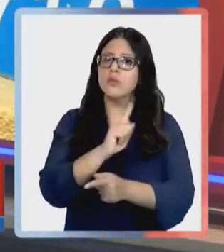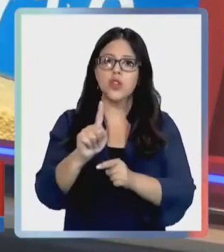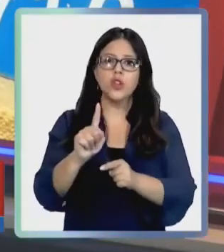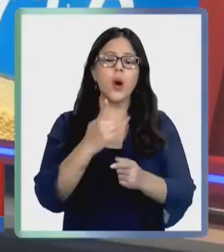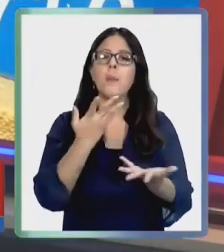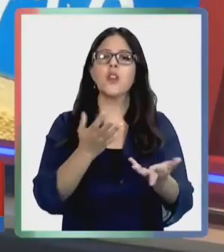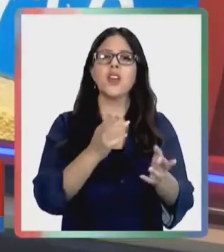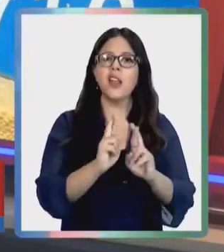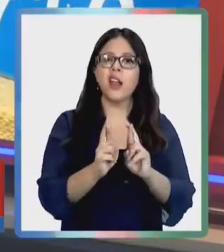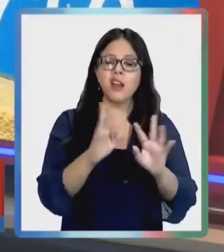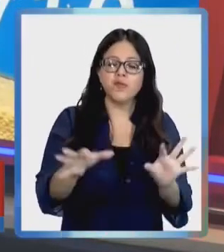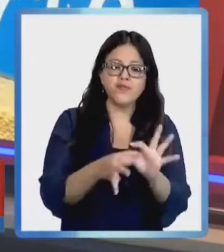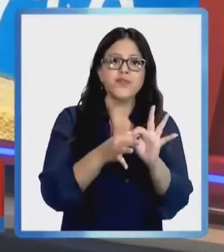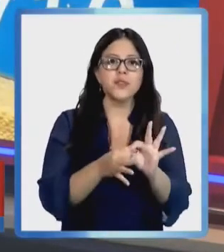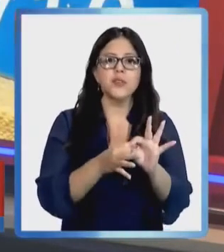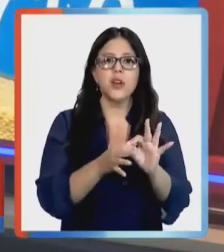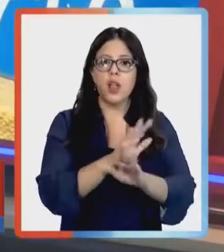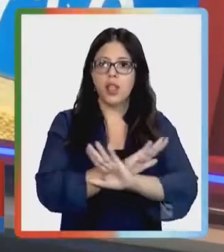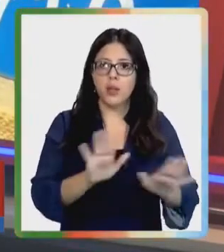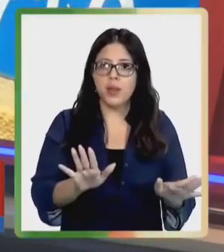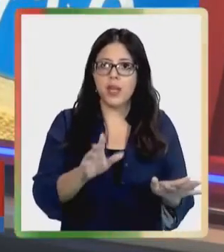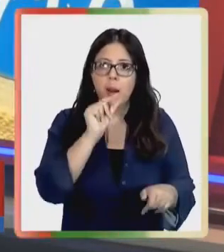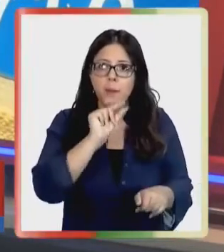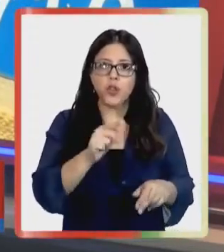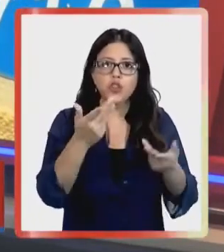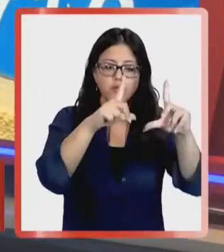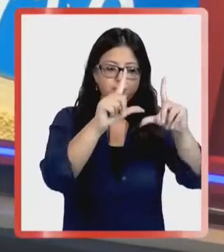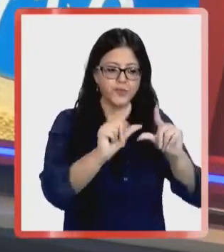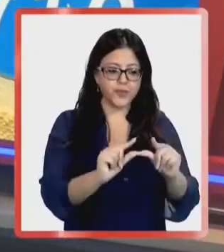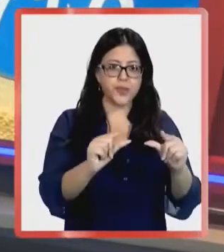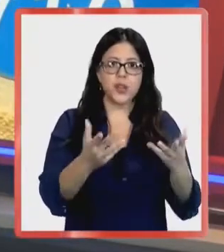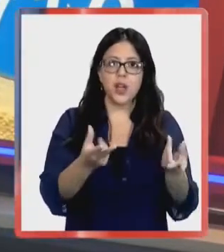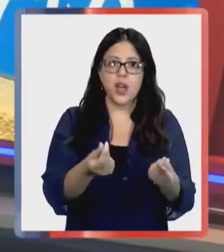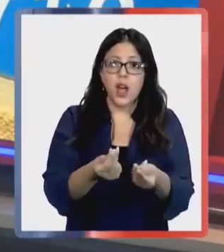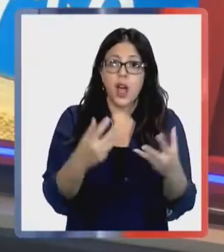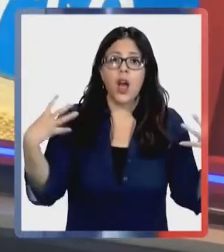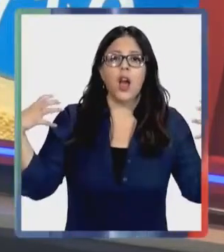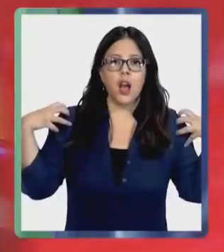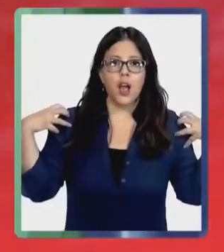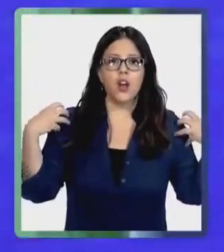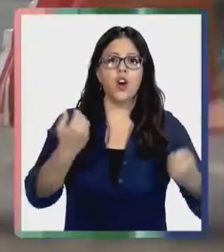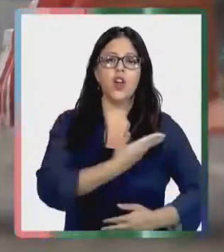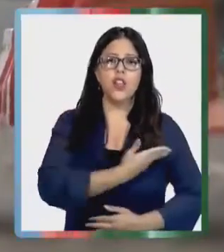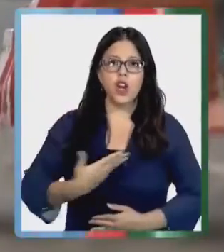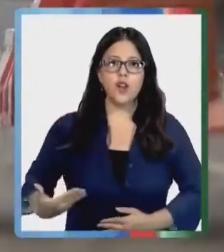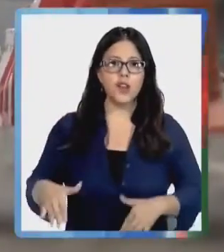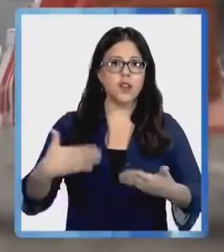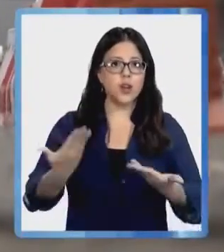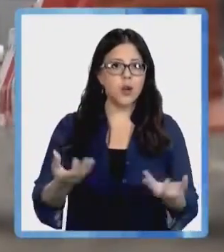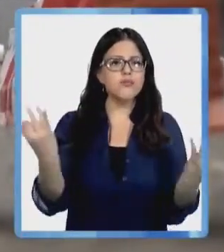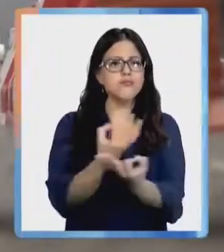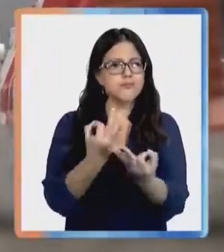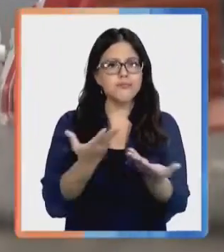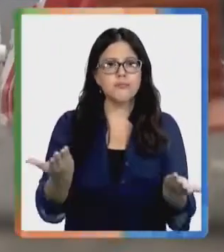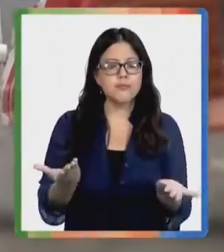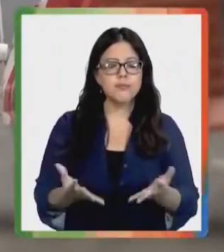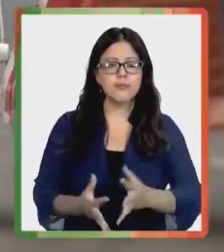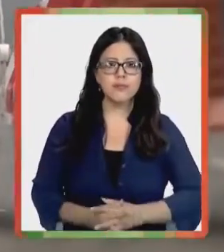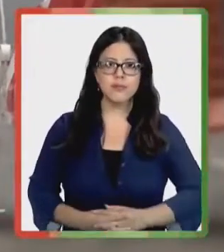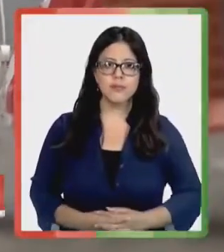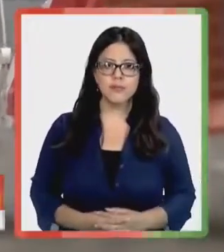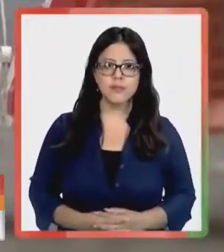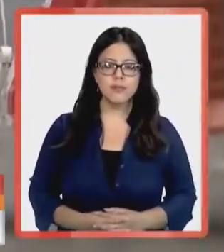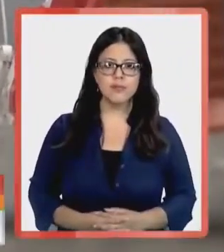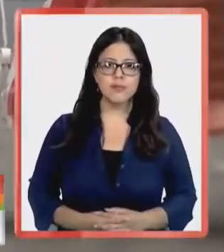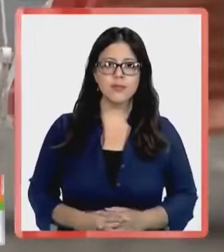tanto, la rebaja quedará a cargo del gobierno. TVU, Universidad de Concepción, nos explica. Los 89 kilómetros